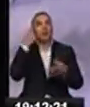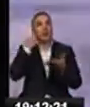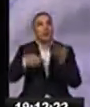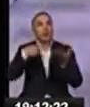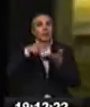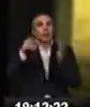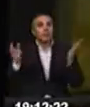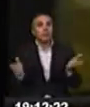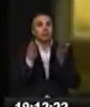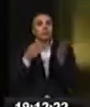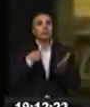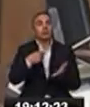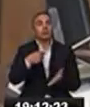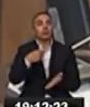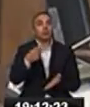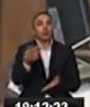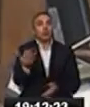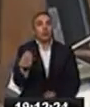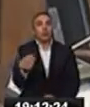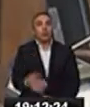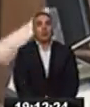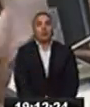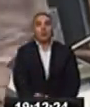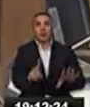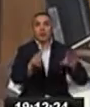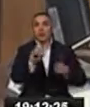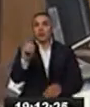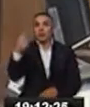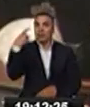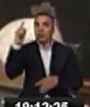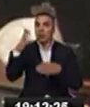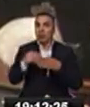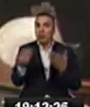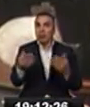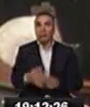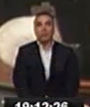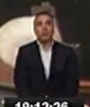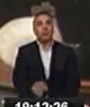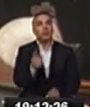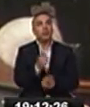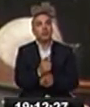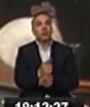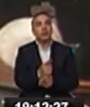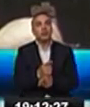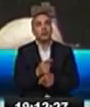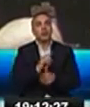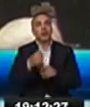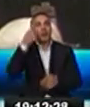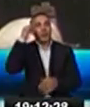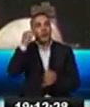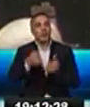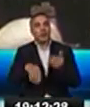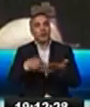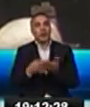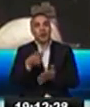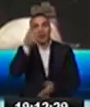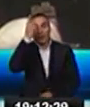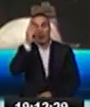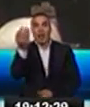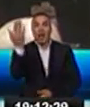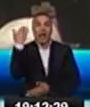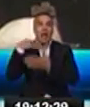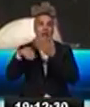de incentivos de pensiones jubilares. Cerca de los $600 millones de dólares. Con lo cual, por fin, esa deuda